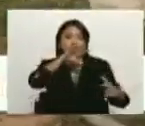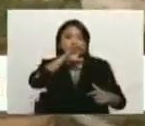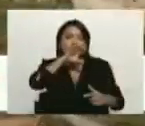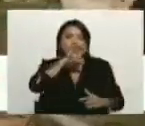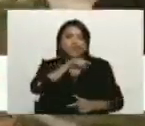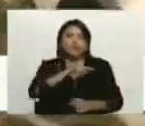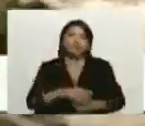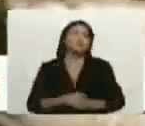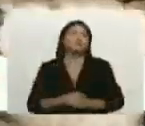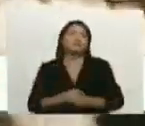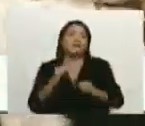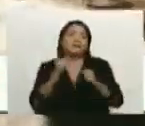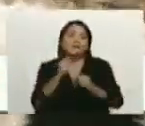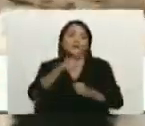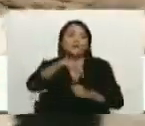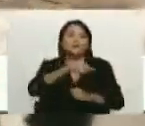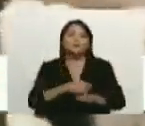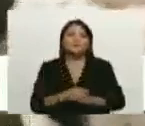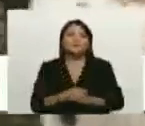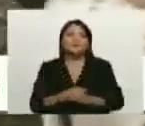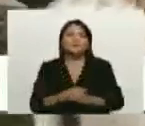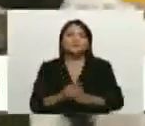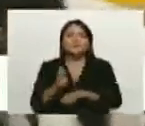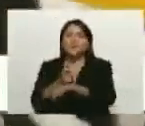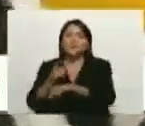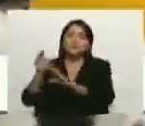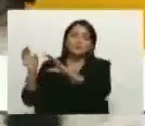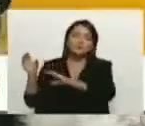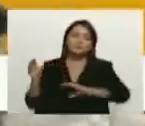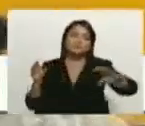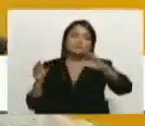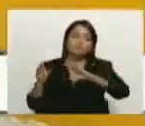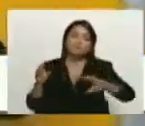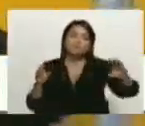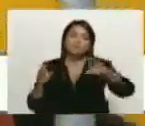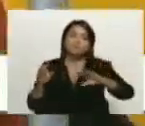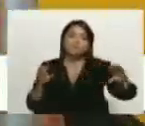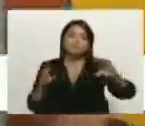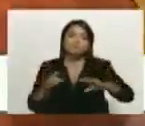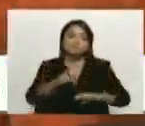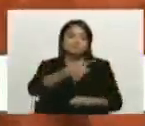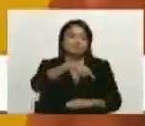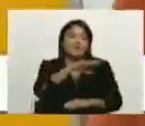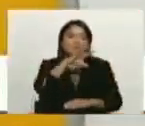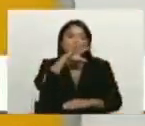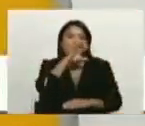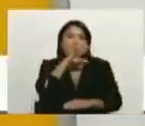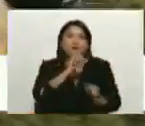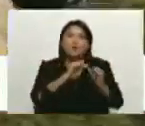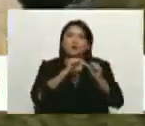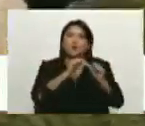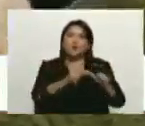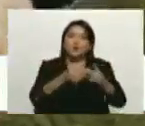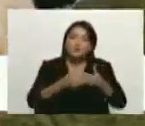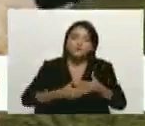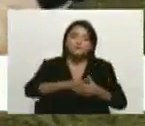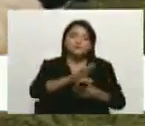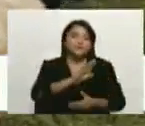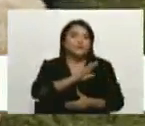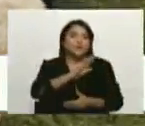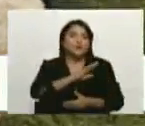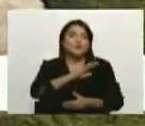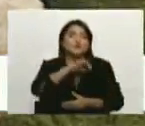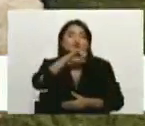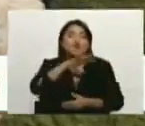recibiendo recursos por parte del gobierno nacional, pues su objetivo es conservar esta especie que además es parte de la historia de